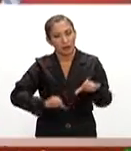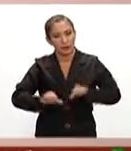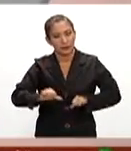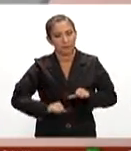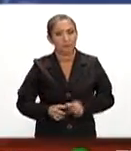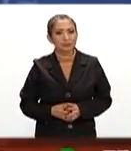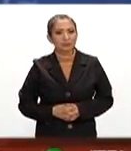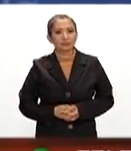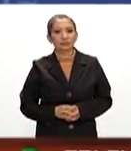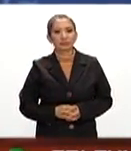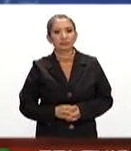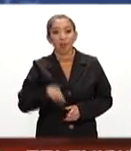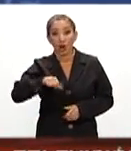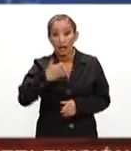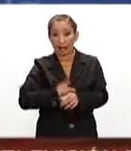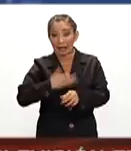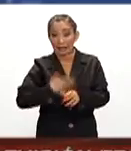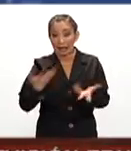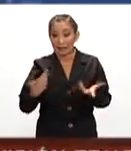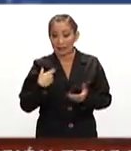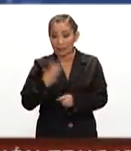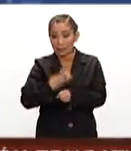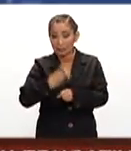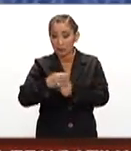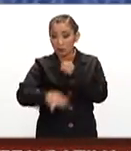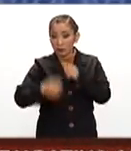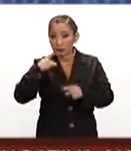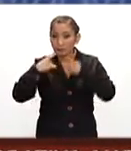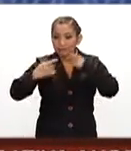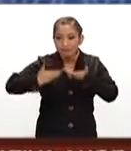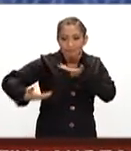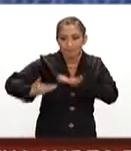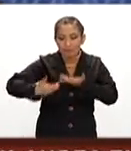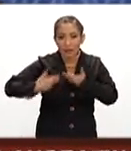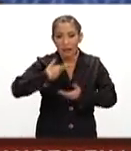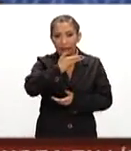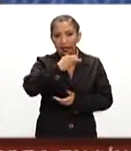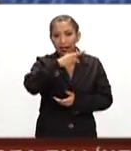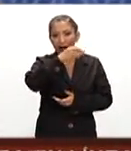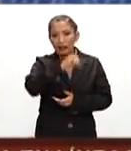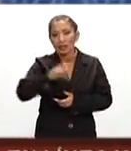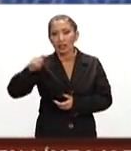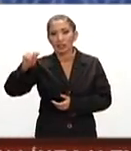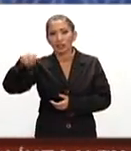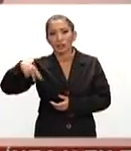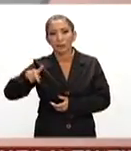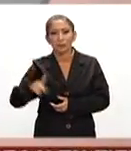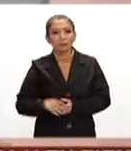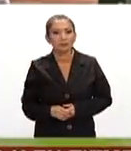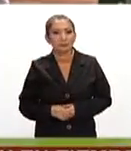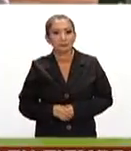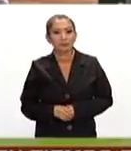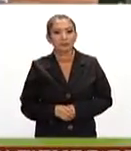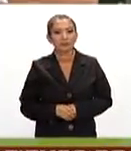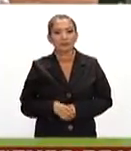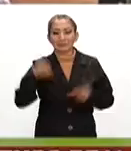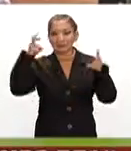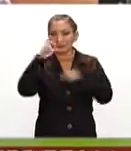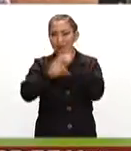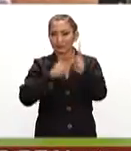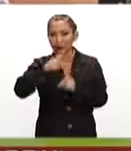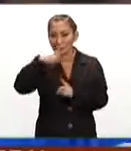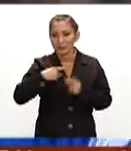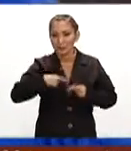actuar. Esta tarde se llevará a cabo el tercer y último debate entre Hillary Clinton y Donald Trump. Y en los